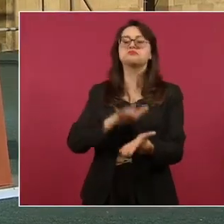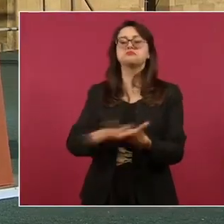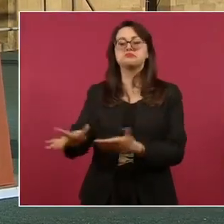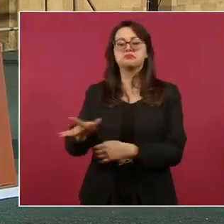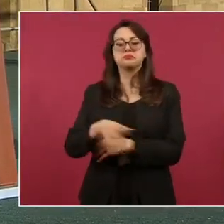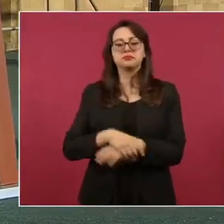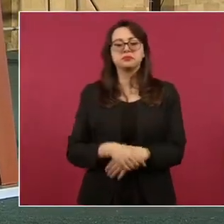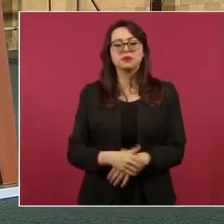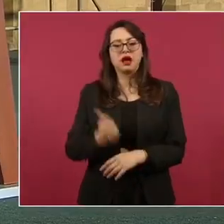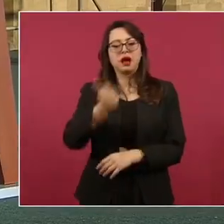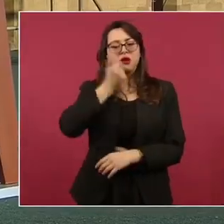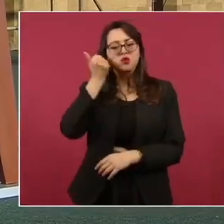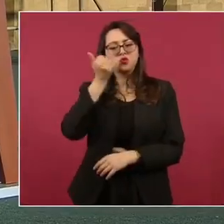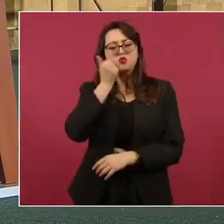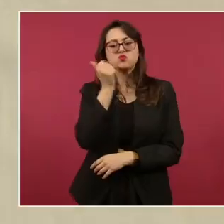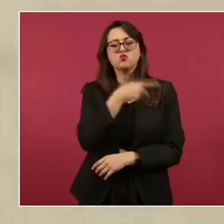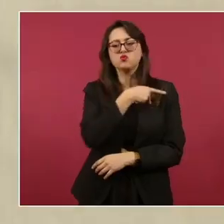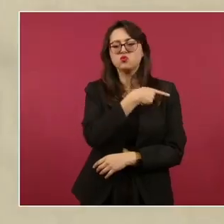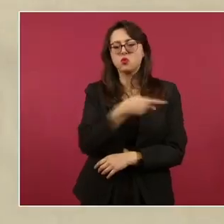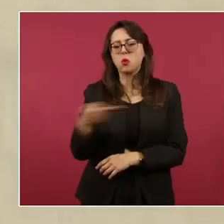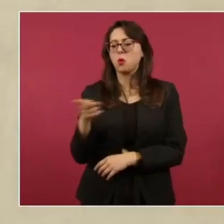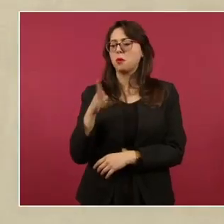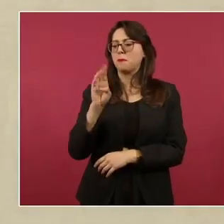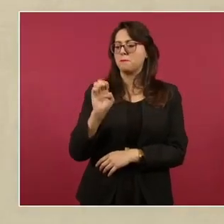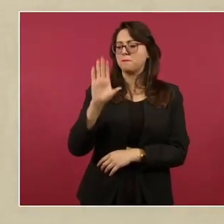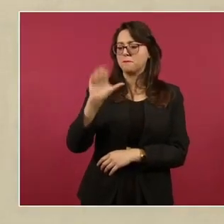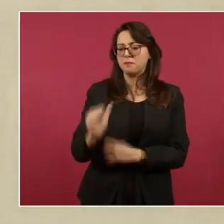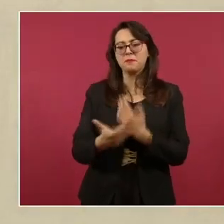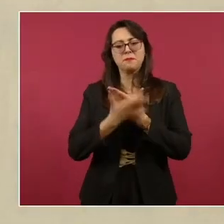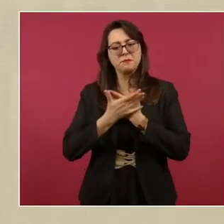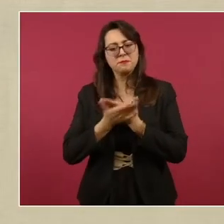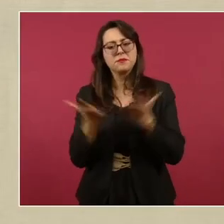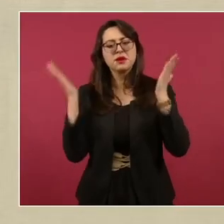becas a estudiantes de familias pobres,